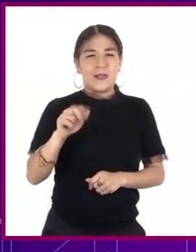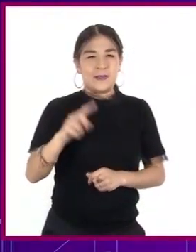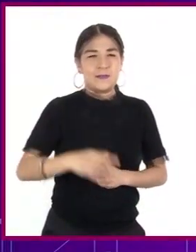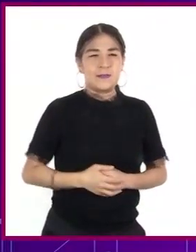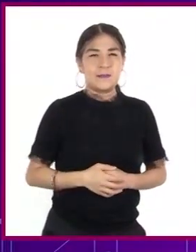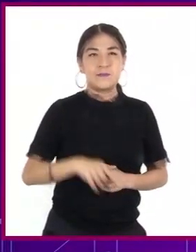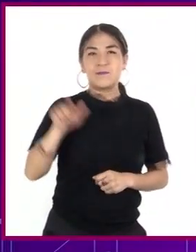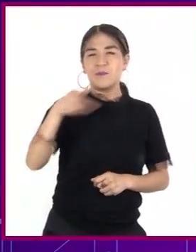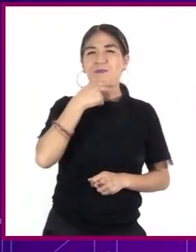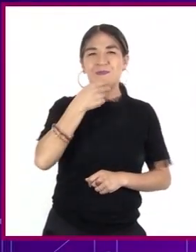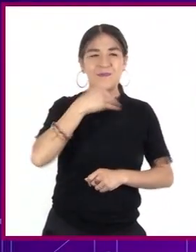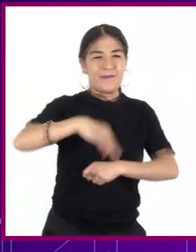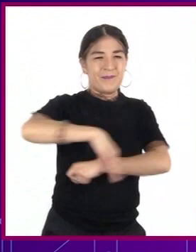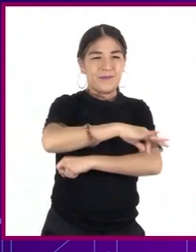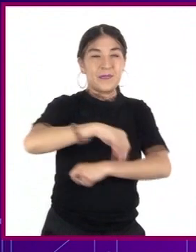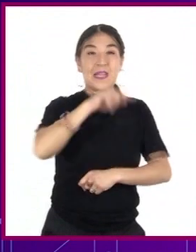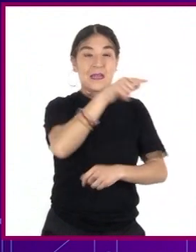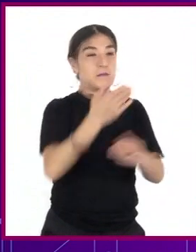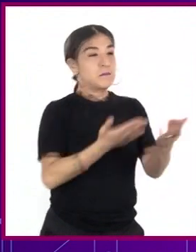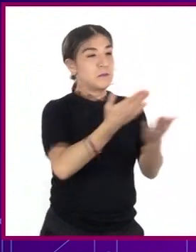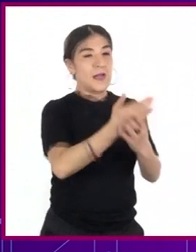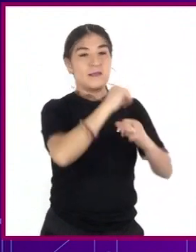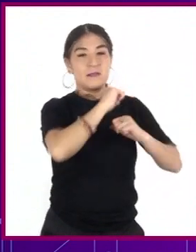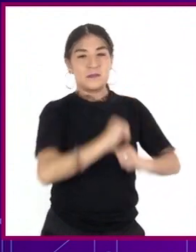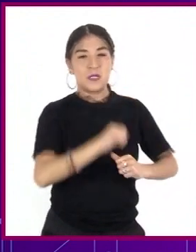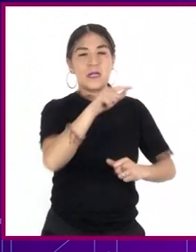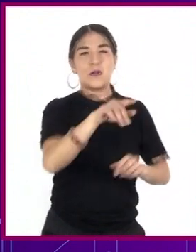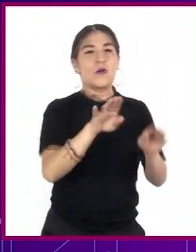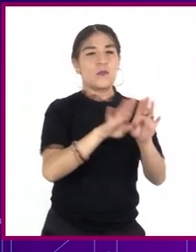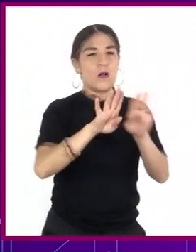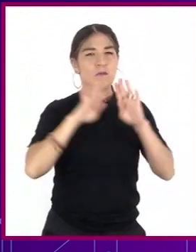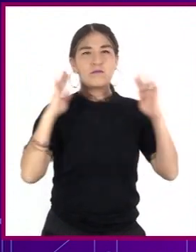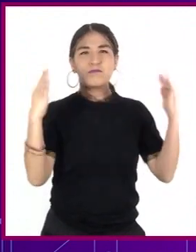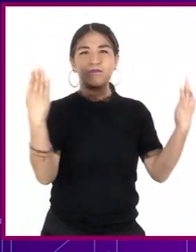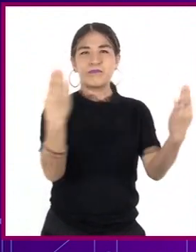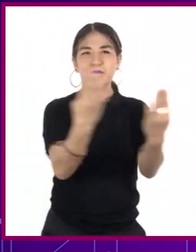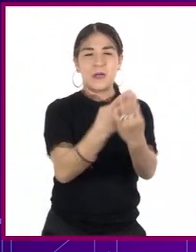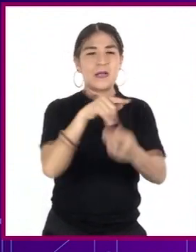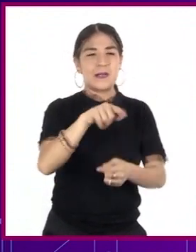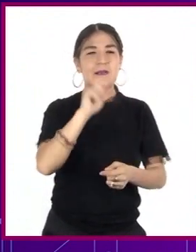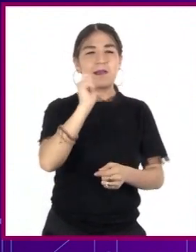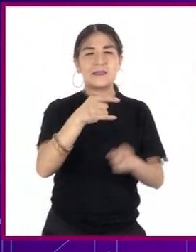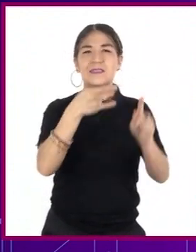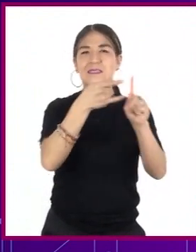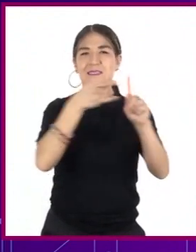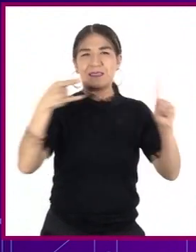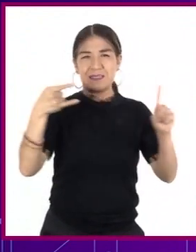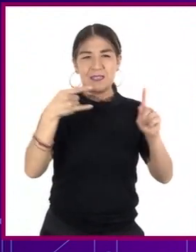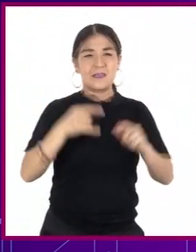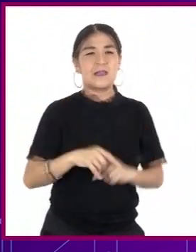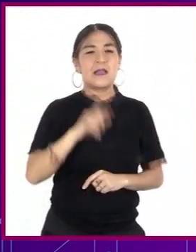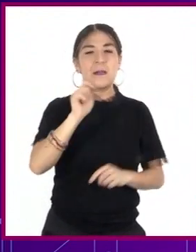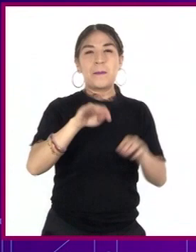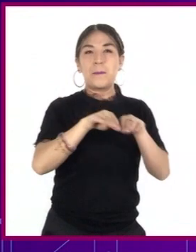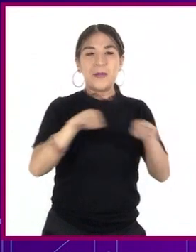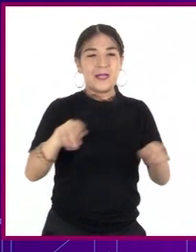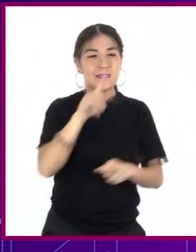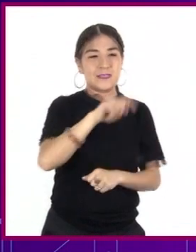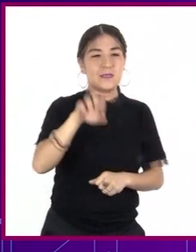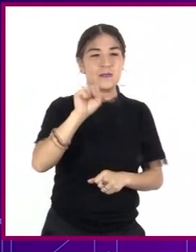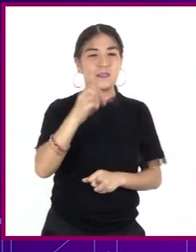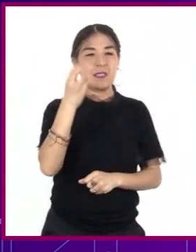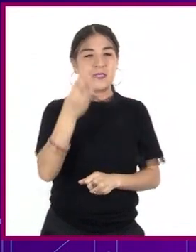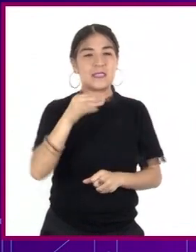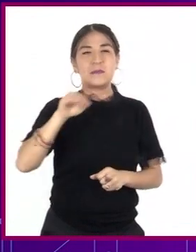un ingeniero le encargaron enmallar una bodega rectangular que mide 163 metros de